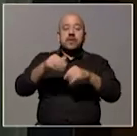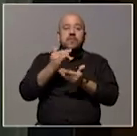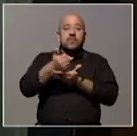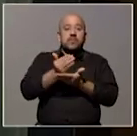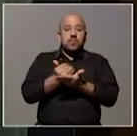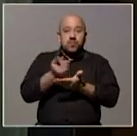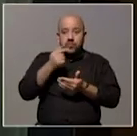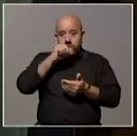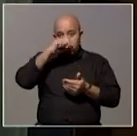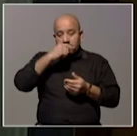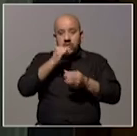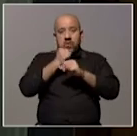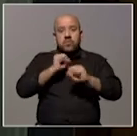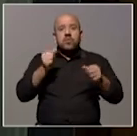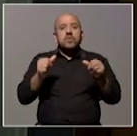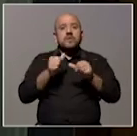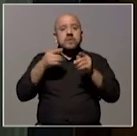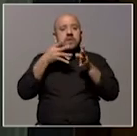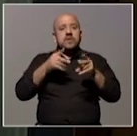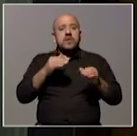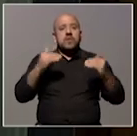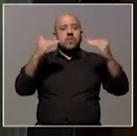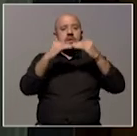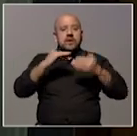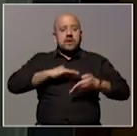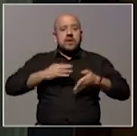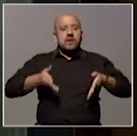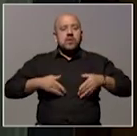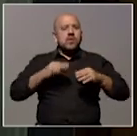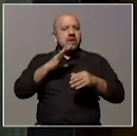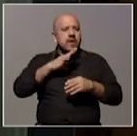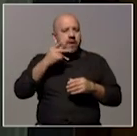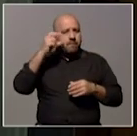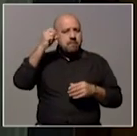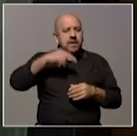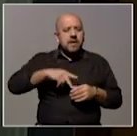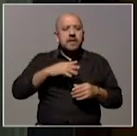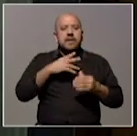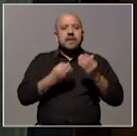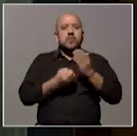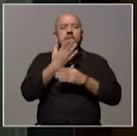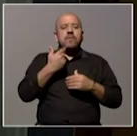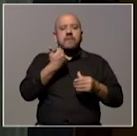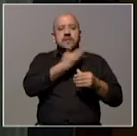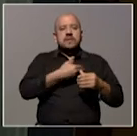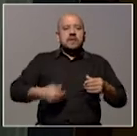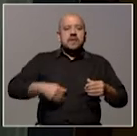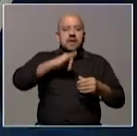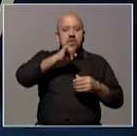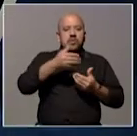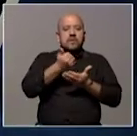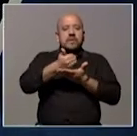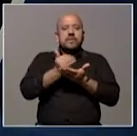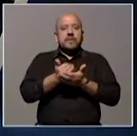en acciones concretas tendientes a la igualdad de género qué planes tiene al respecto la nueva presidenta del organismo